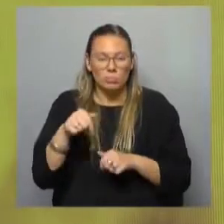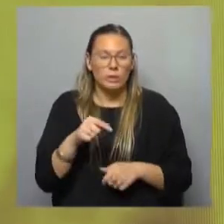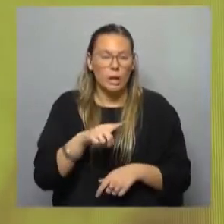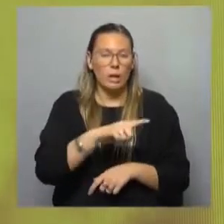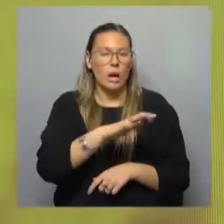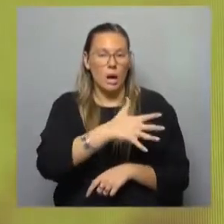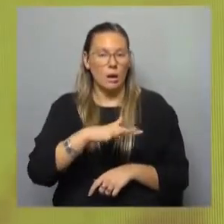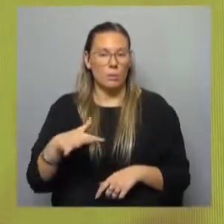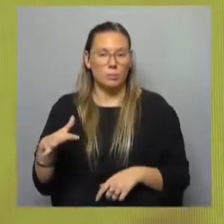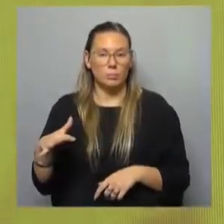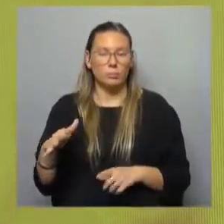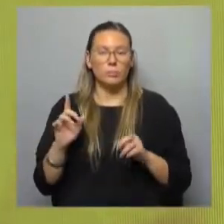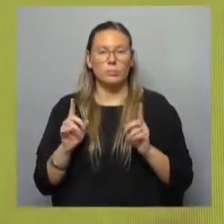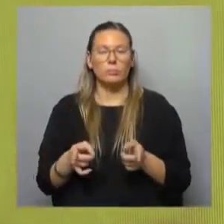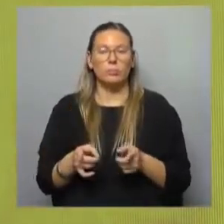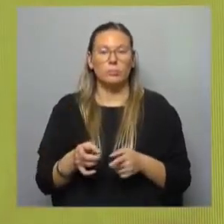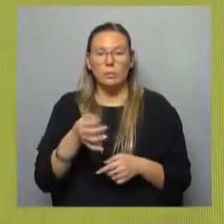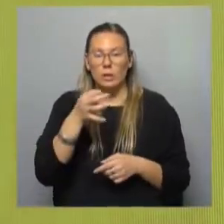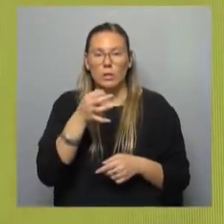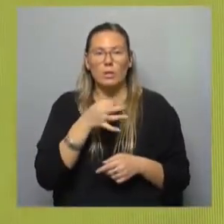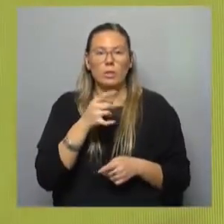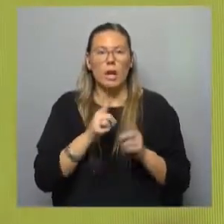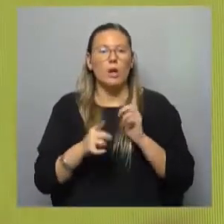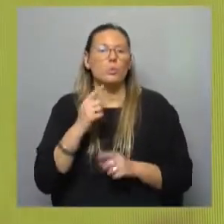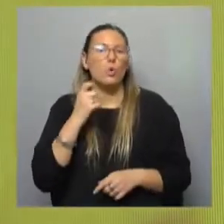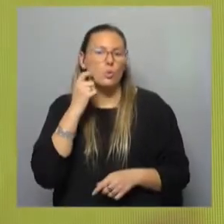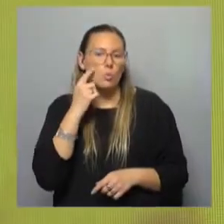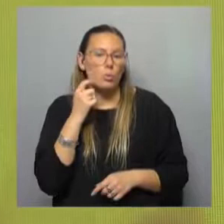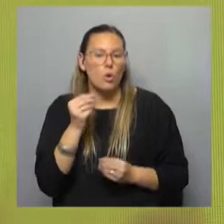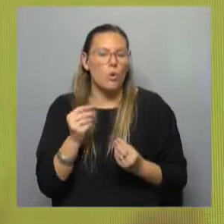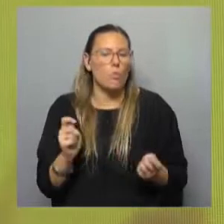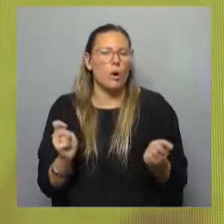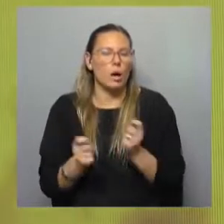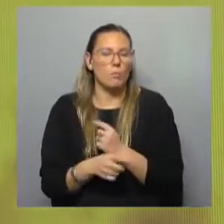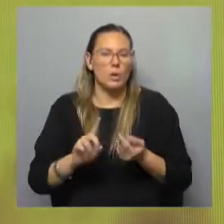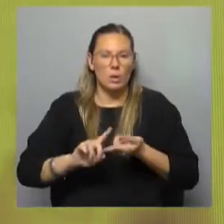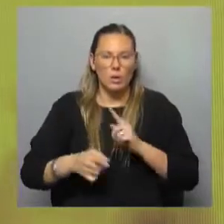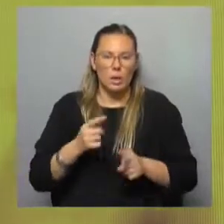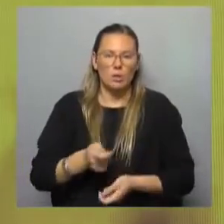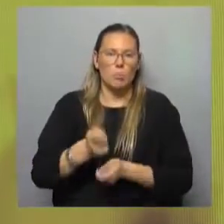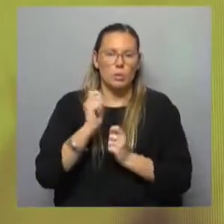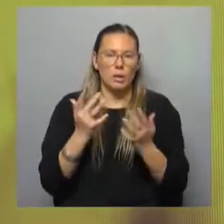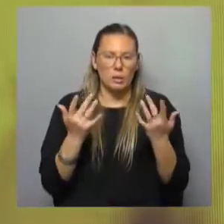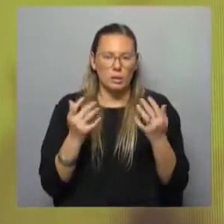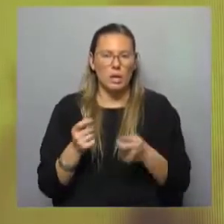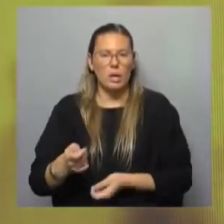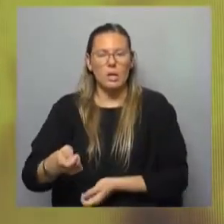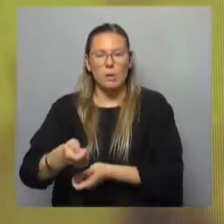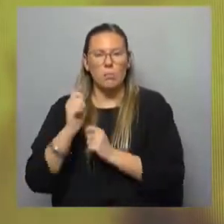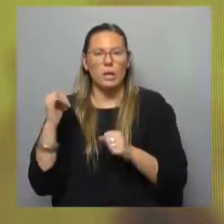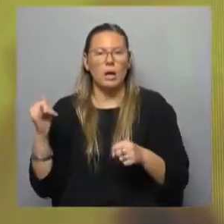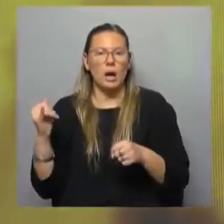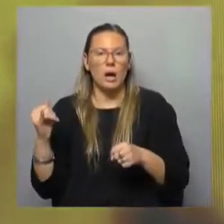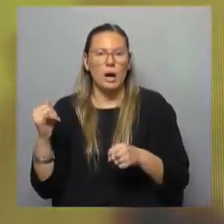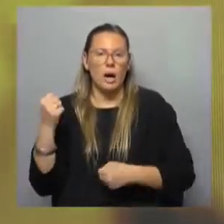aguas y también nos dice, bueno, algunas cifras de cómo cambió la relación entre la pesca artesanal y la pesca industrial en los